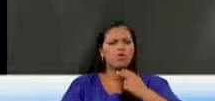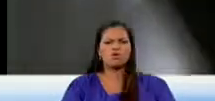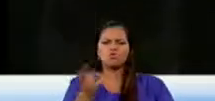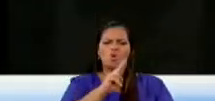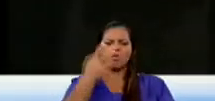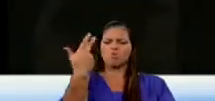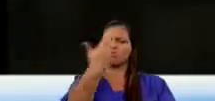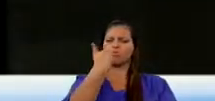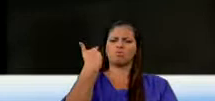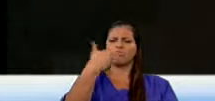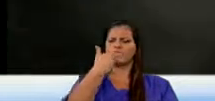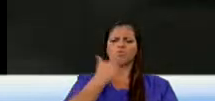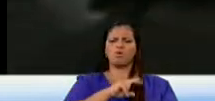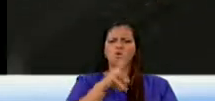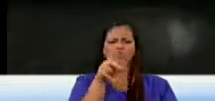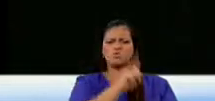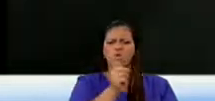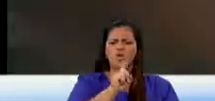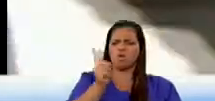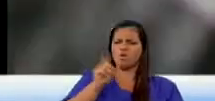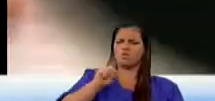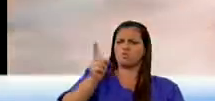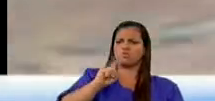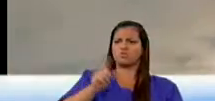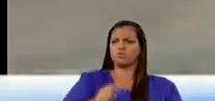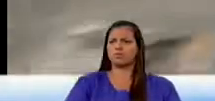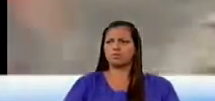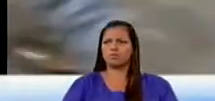Bueno, ¿ustedes están viviendo aquí desde cuándo?